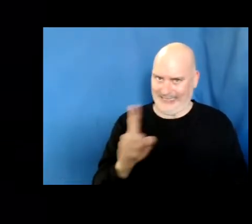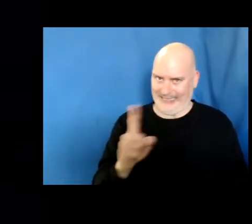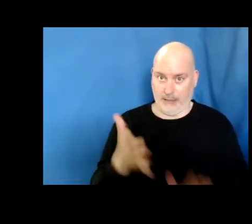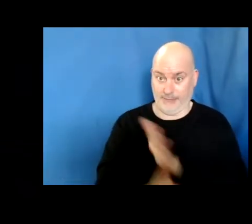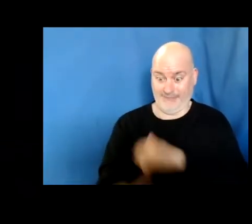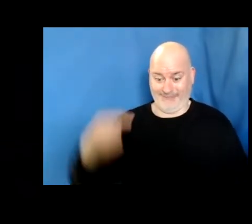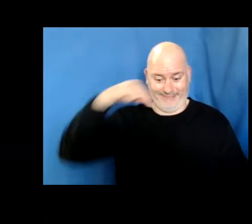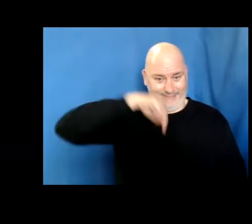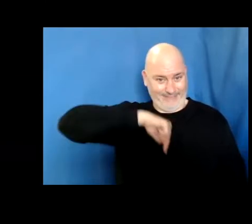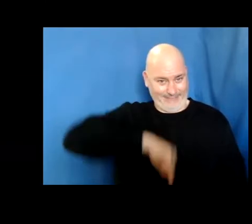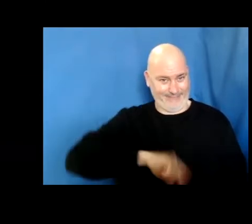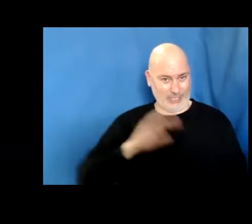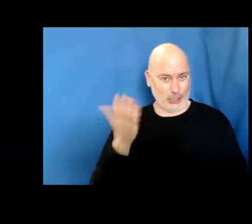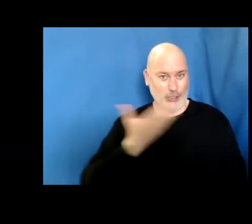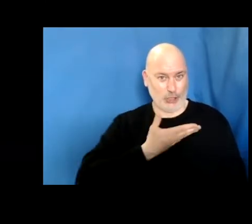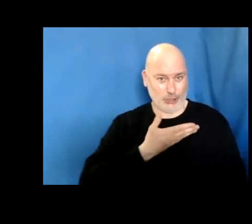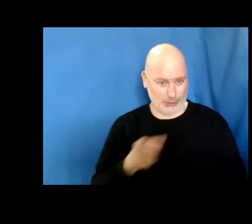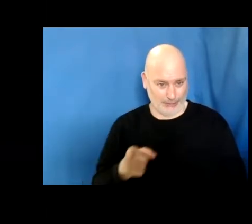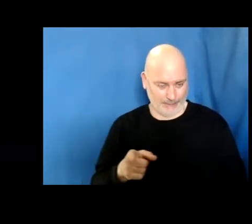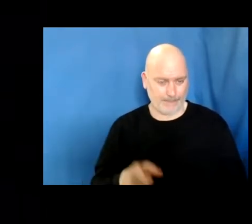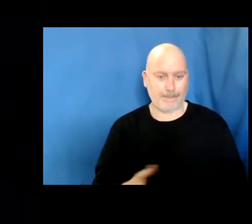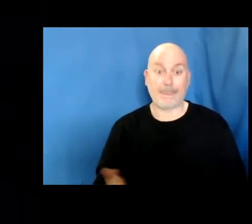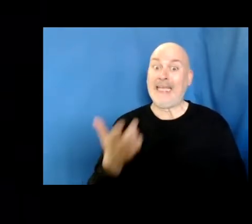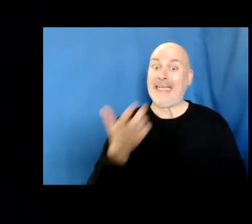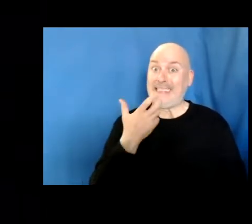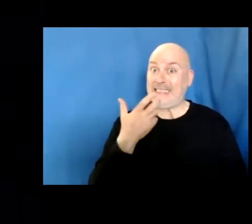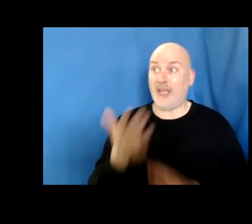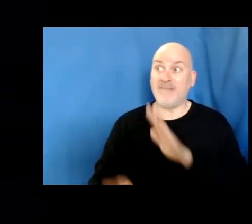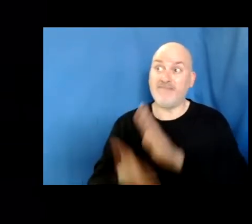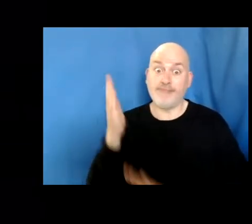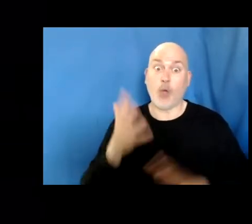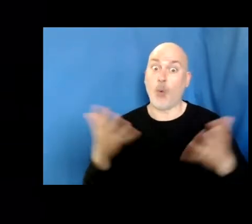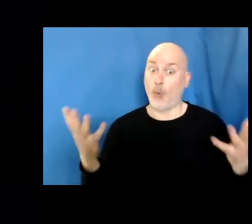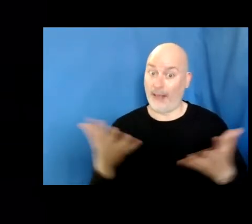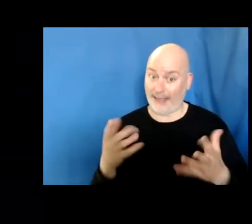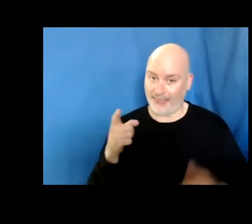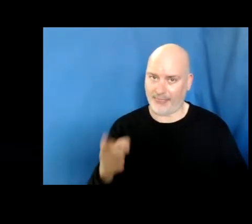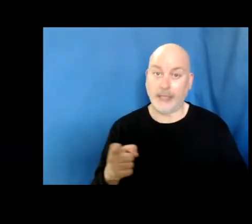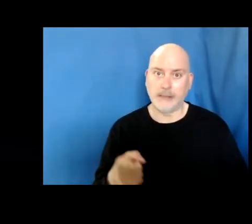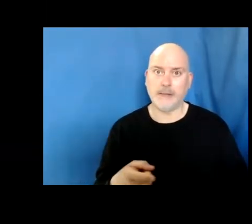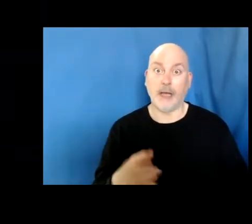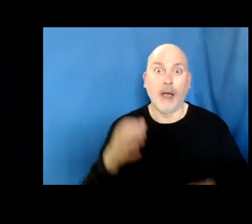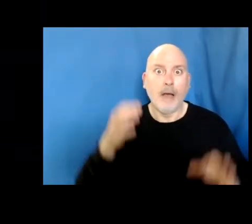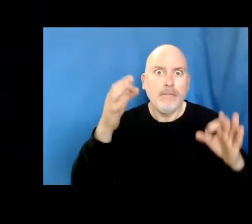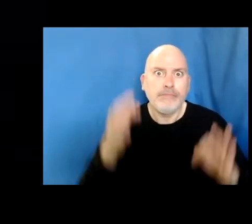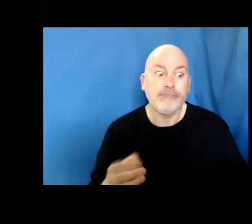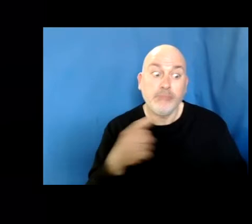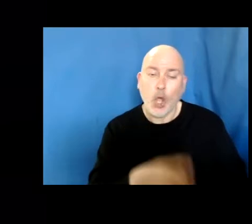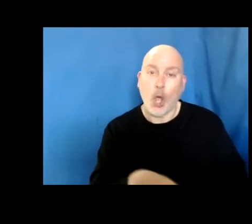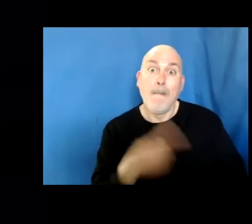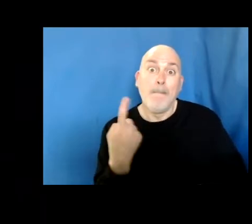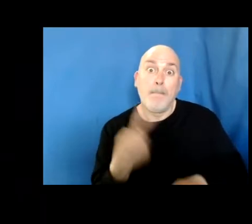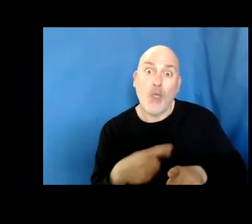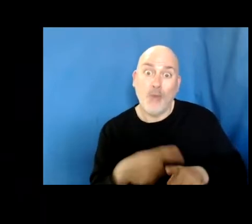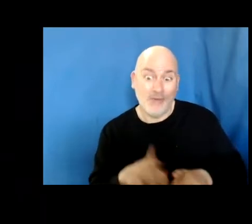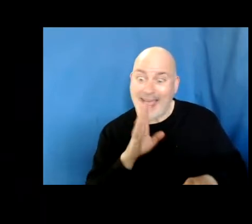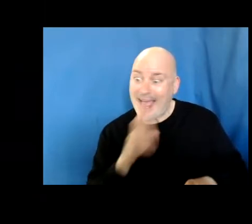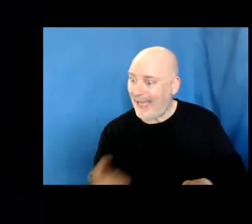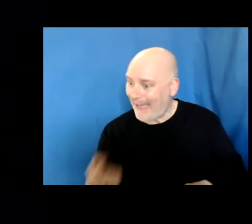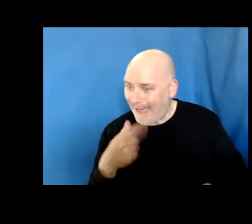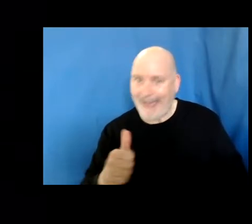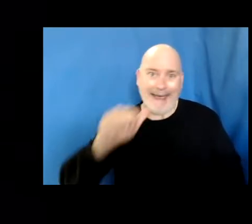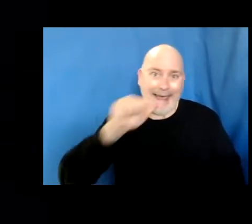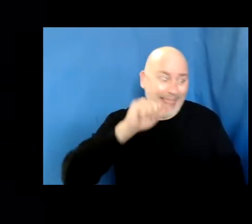intoxicaciones. Y cuando vayamos a urgencias, tenemos que llevar siempre el producto que el niño